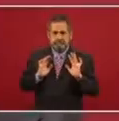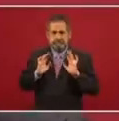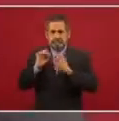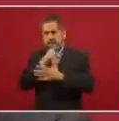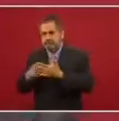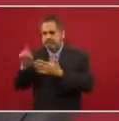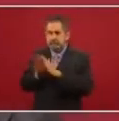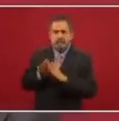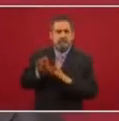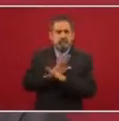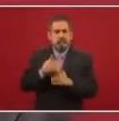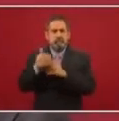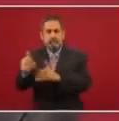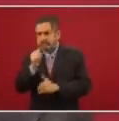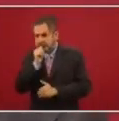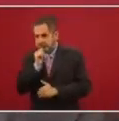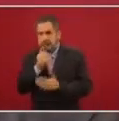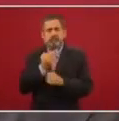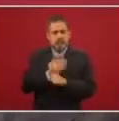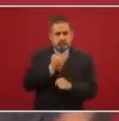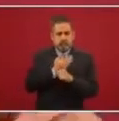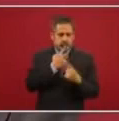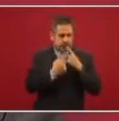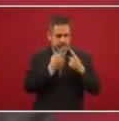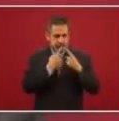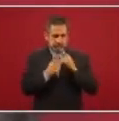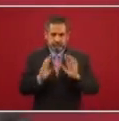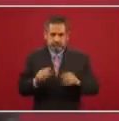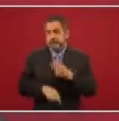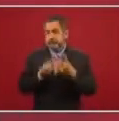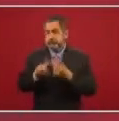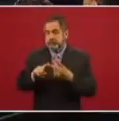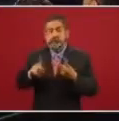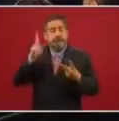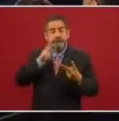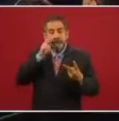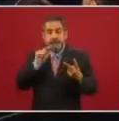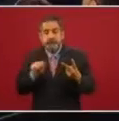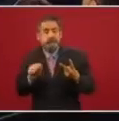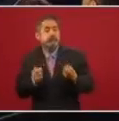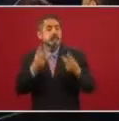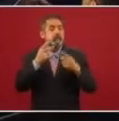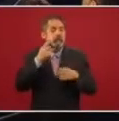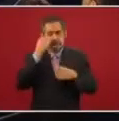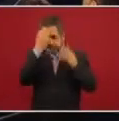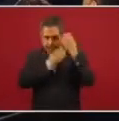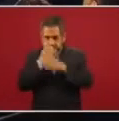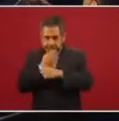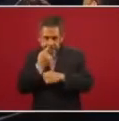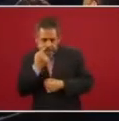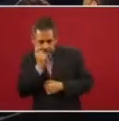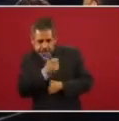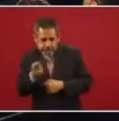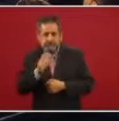cancelarlo posponerlo etcétera etcétera con eso en ese proceso estamos respecto a las pruebas es importante esto